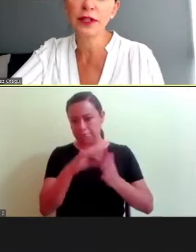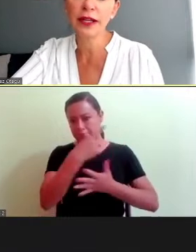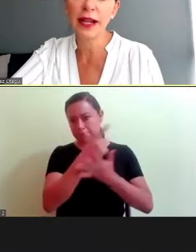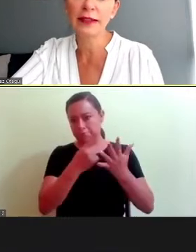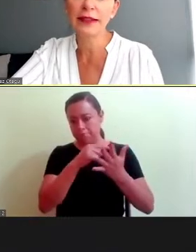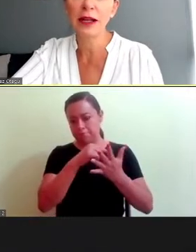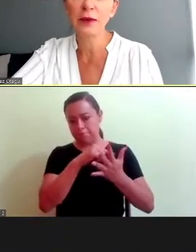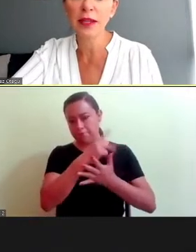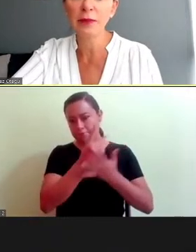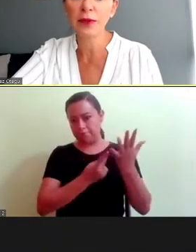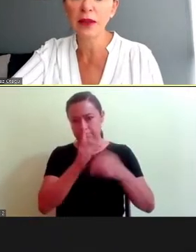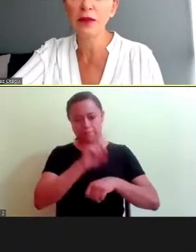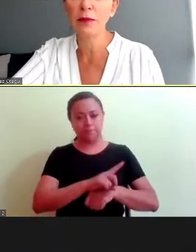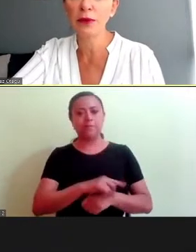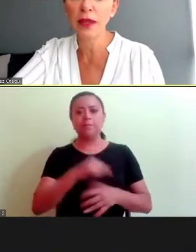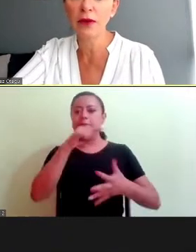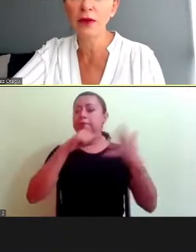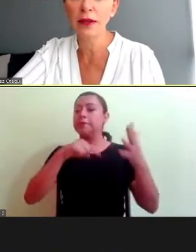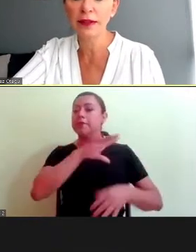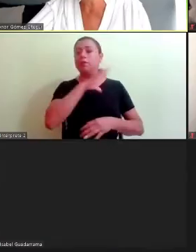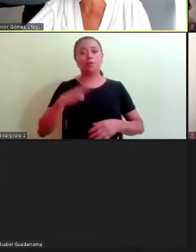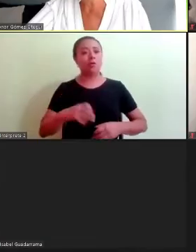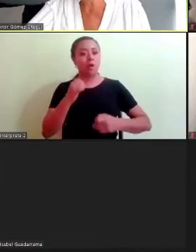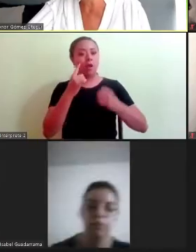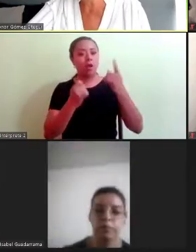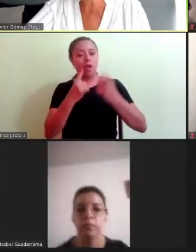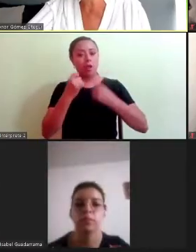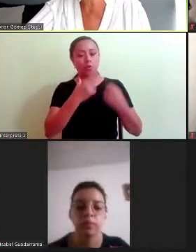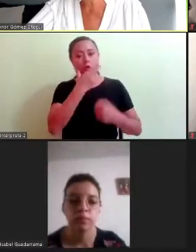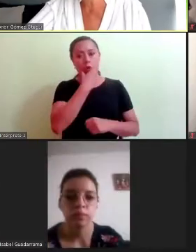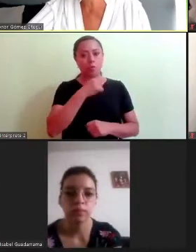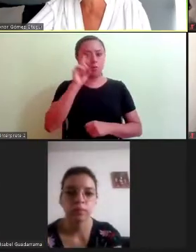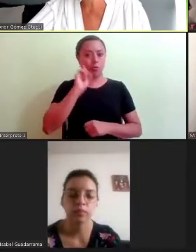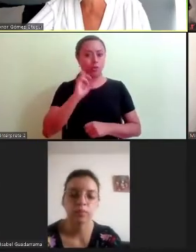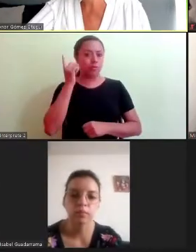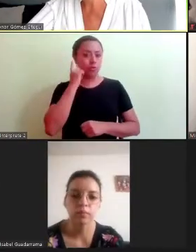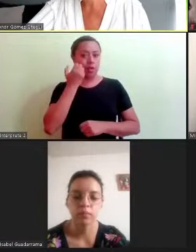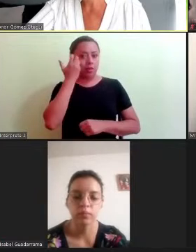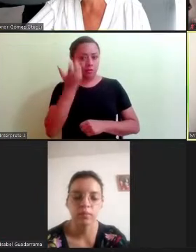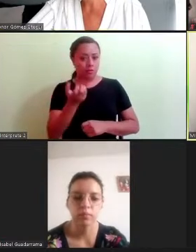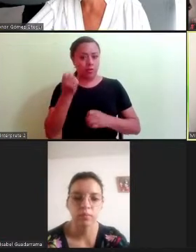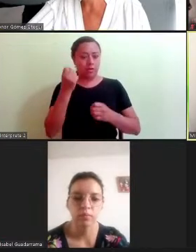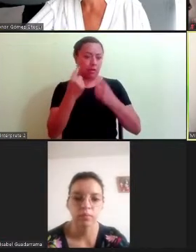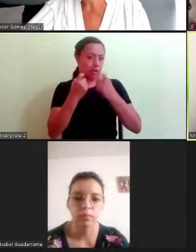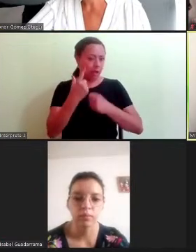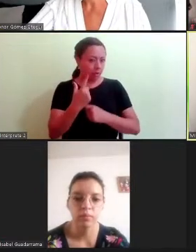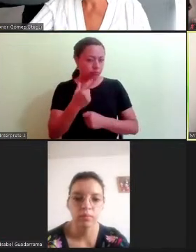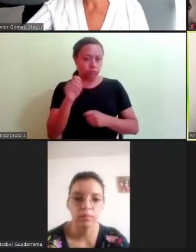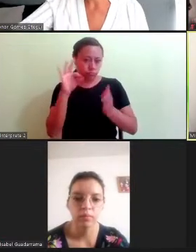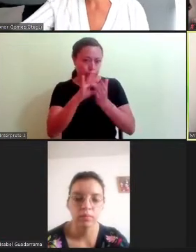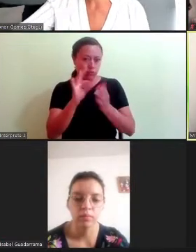son los asuntos generales. ¿Alguna diputada o diputado desea tratar alguno? Miguel Macedo.